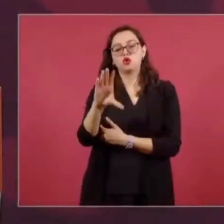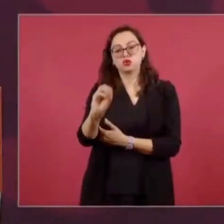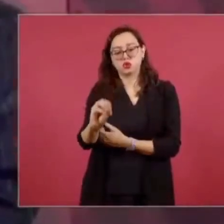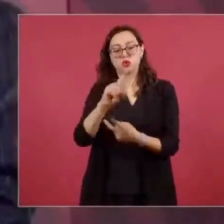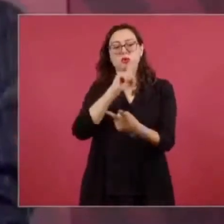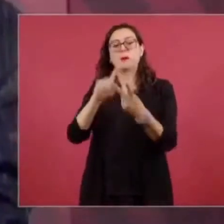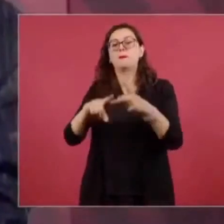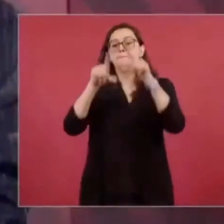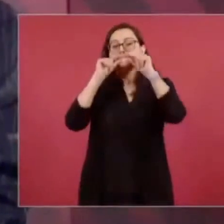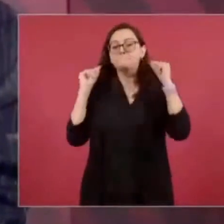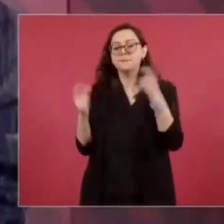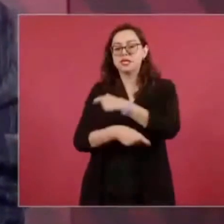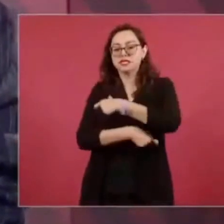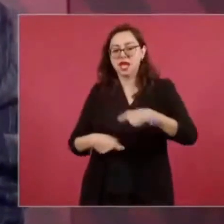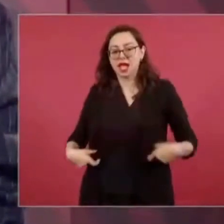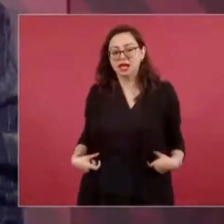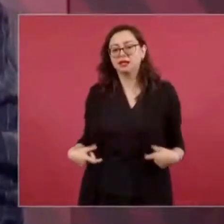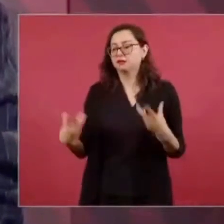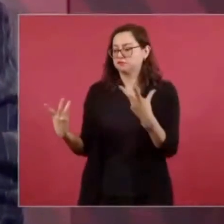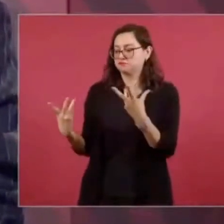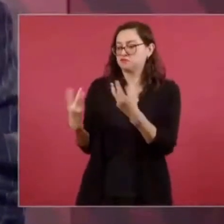Triunfa.